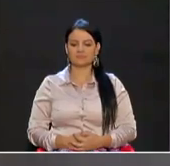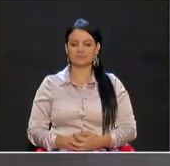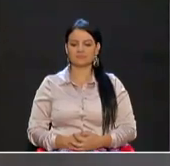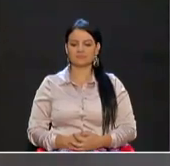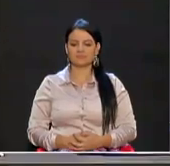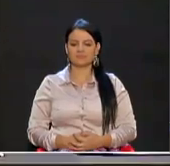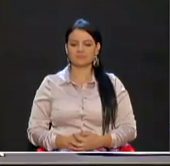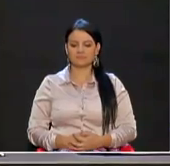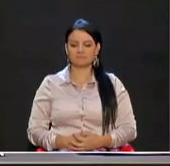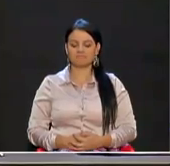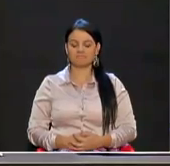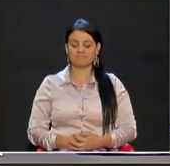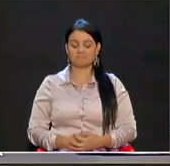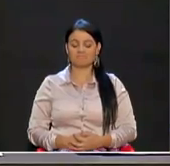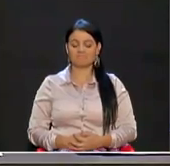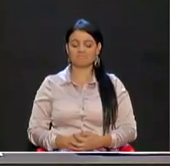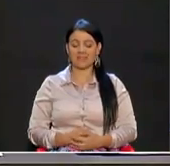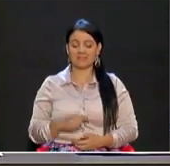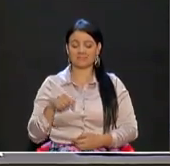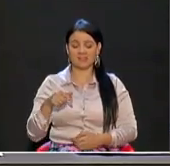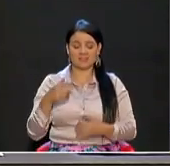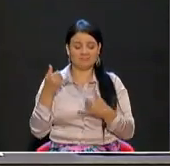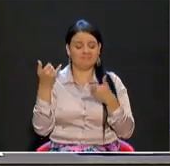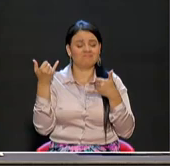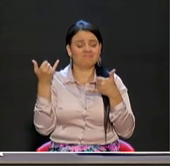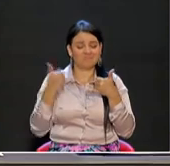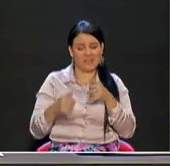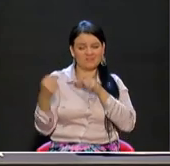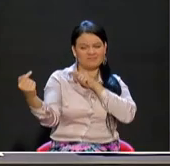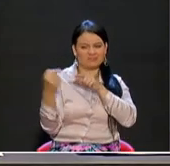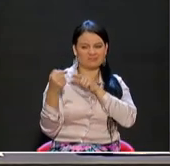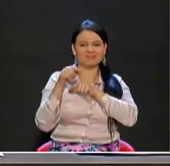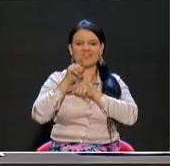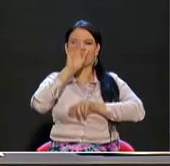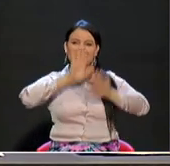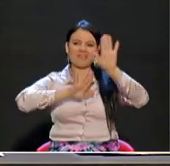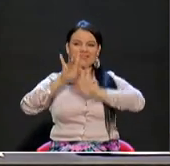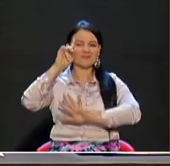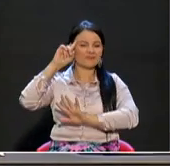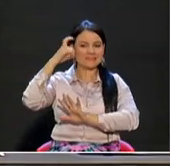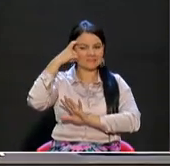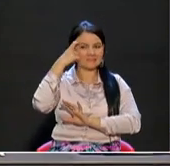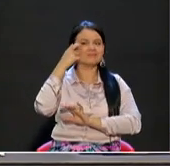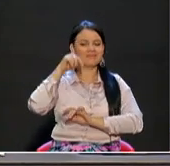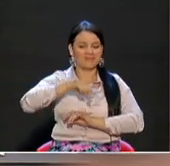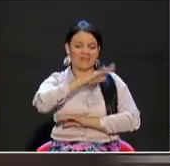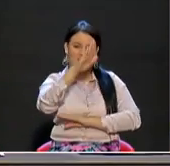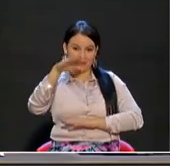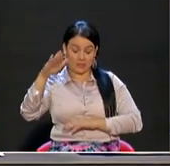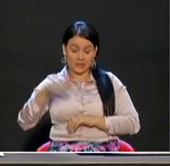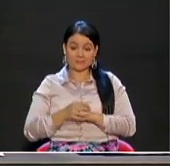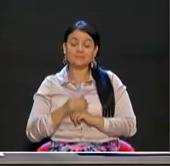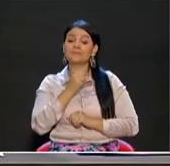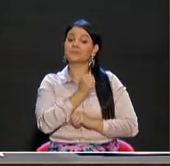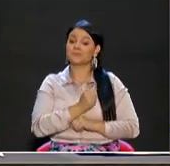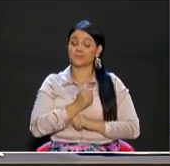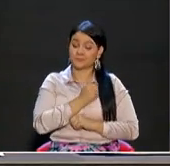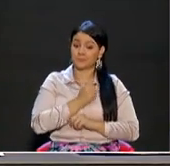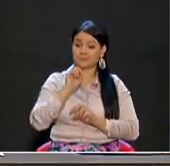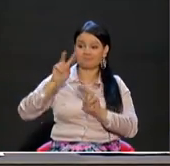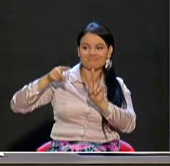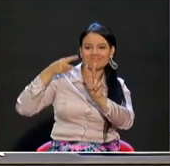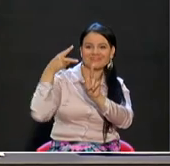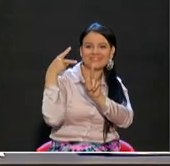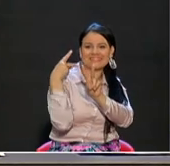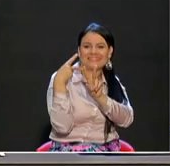volvemos con el último gran debate con los candidatos a la gobernación de antioquia recordamos el hashtag gran debate final en